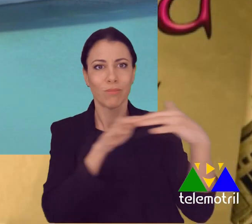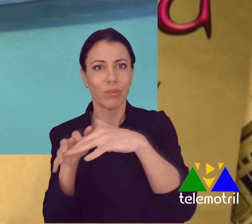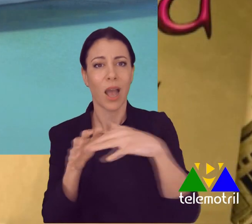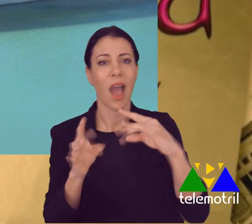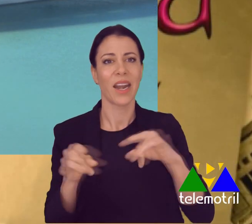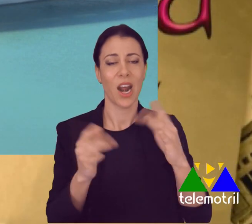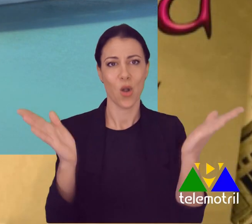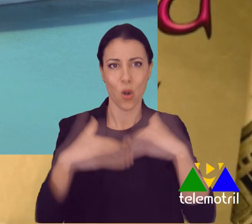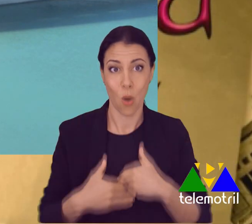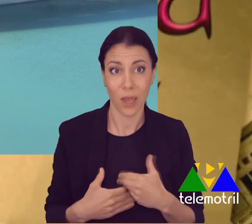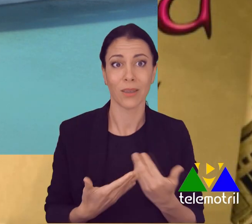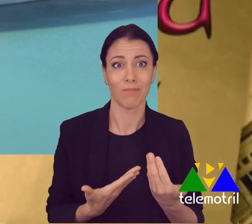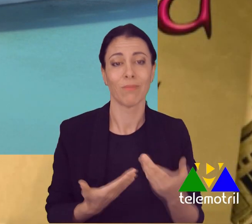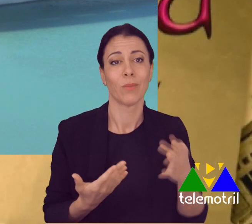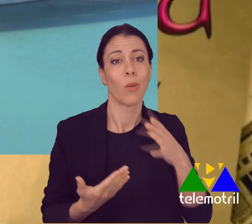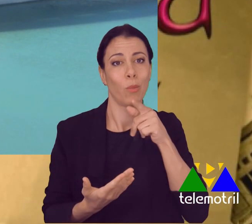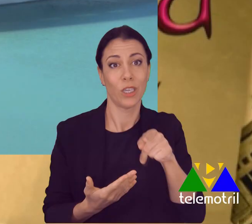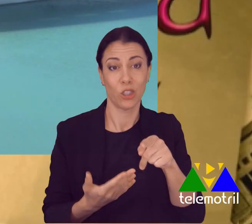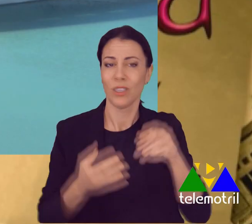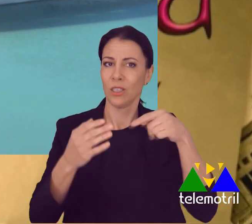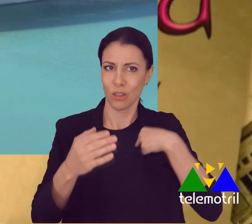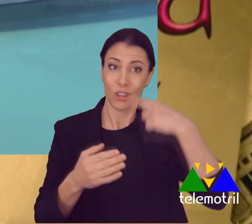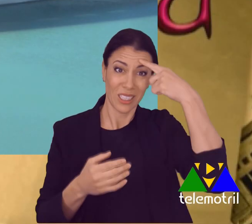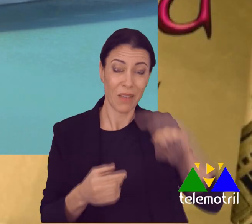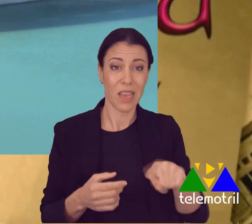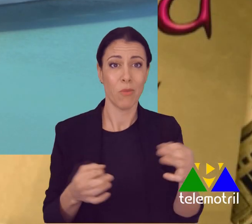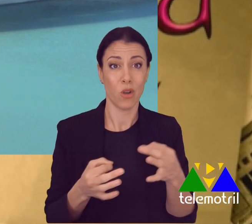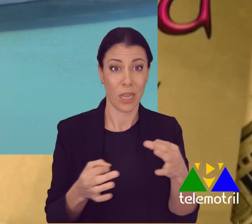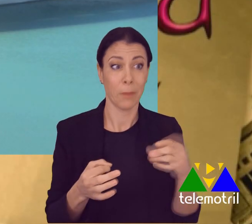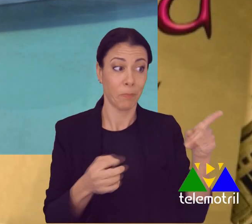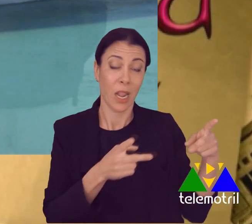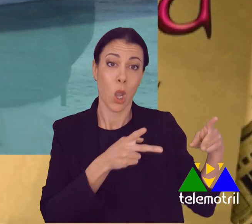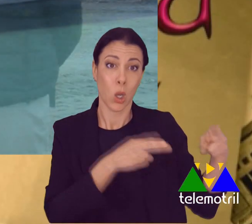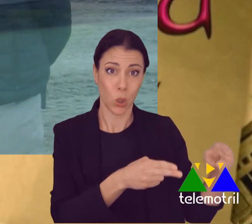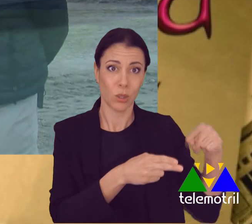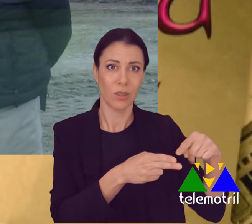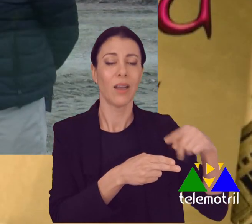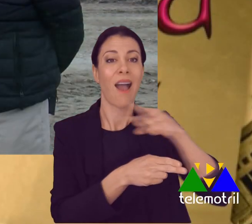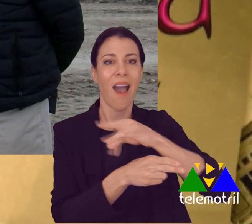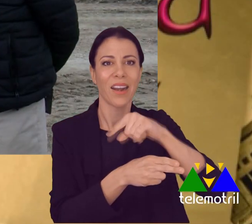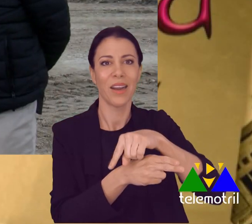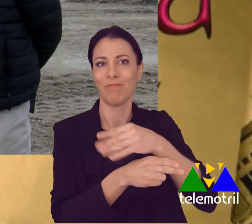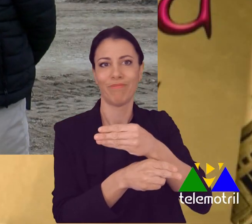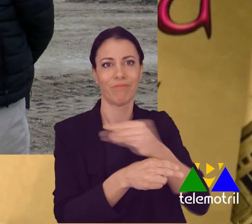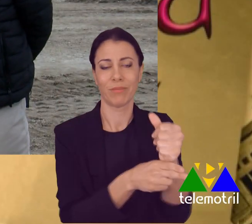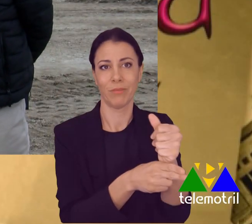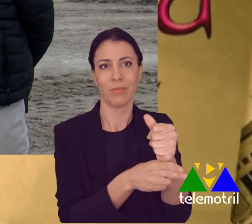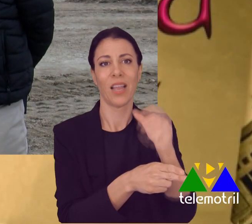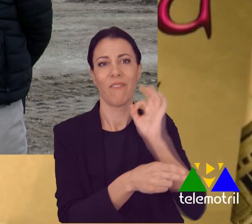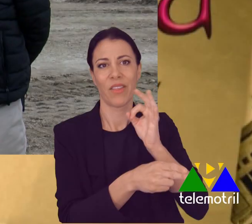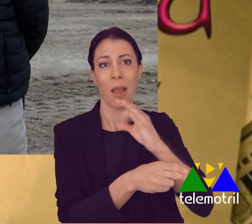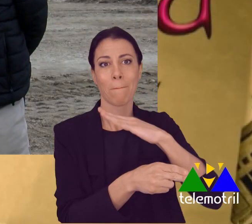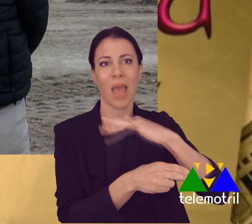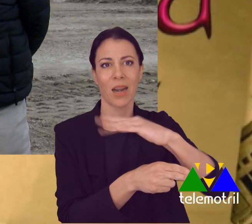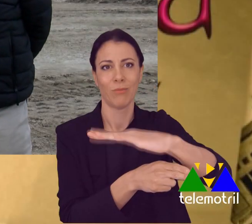y antes o después pues este trazado de la playa como lo conocíamos pues iba a desaparecer, es decir, y efectivamente ha